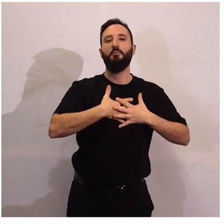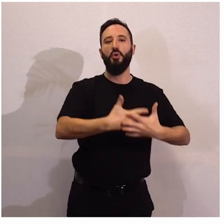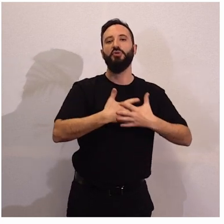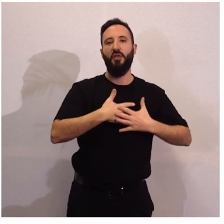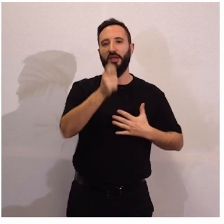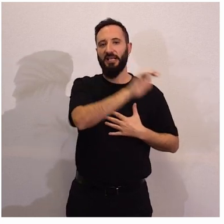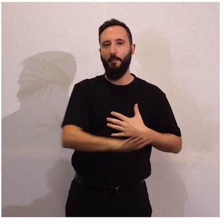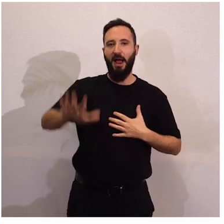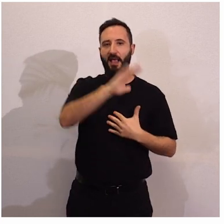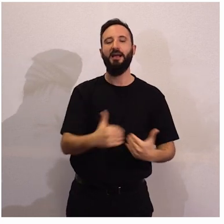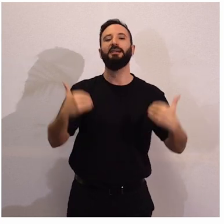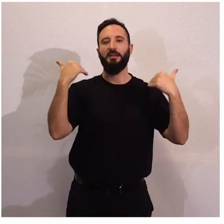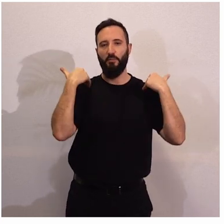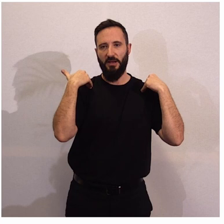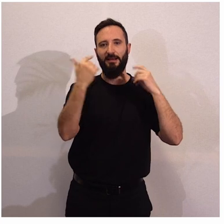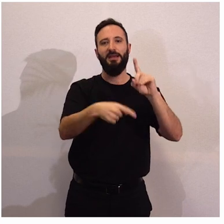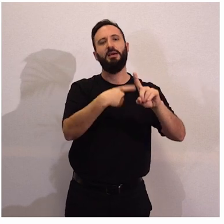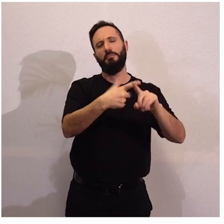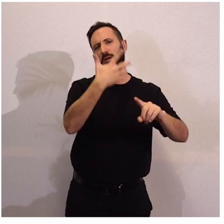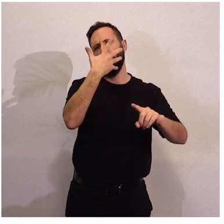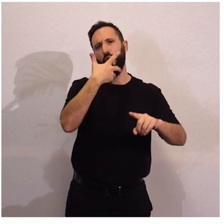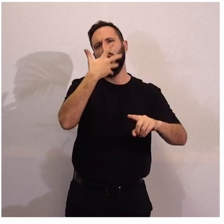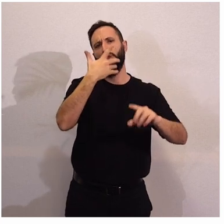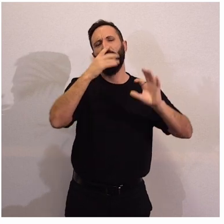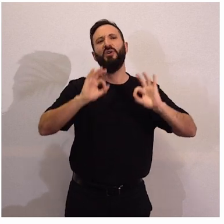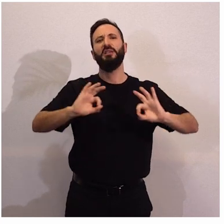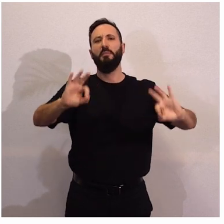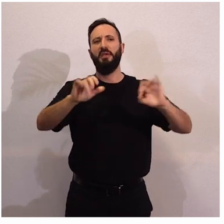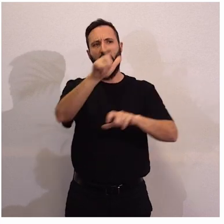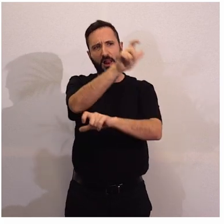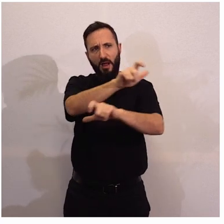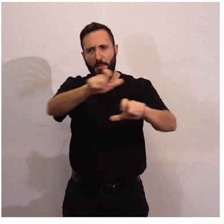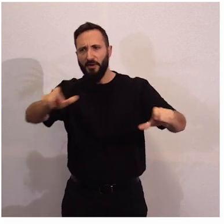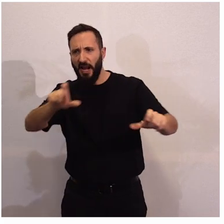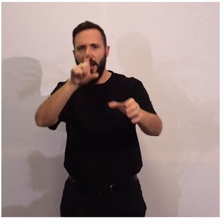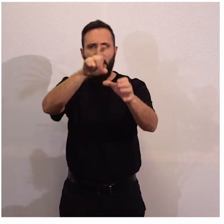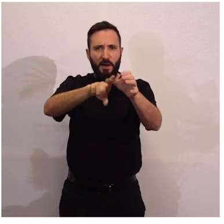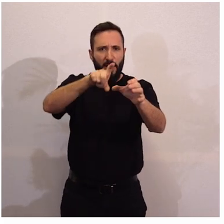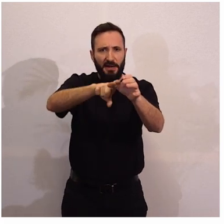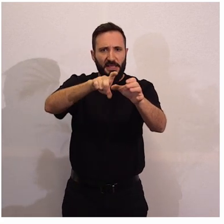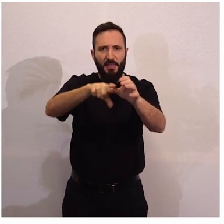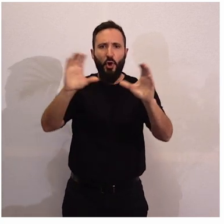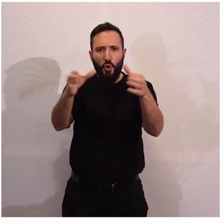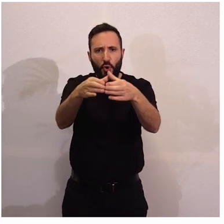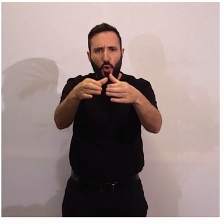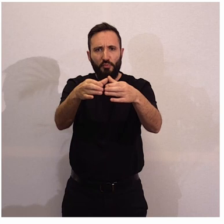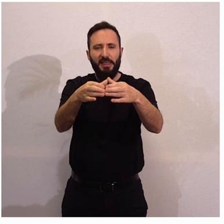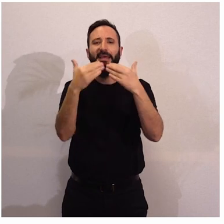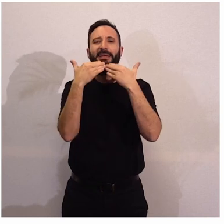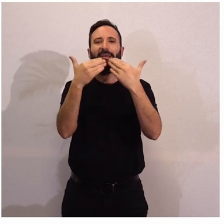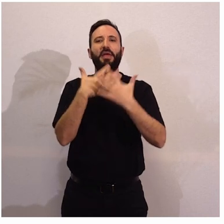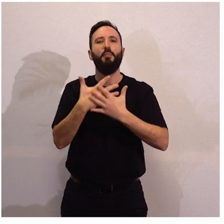España y que tiene un gran conocimiento sobre cómo la gente está participando en la comunidad a través